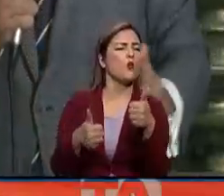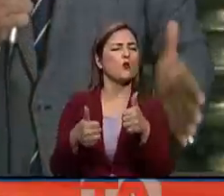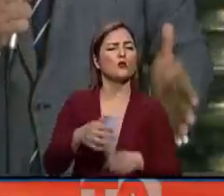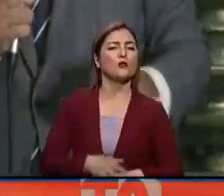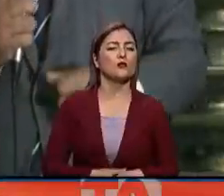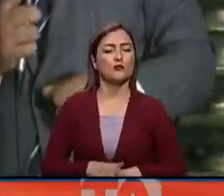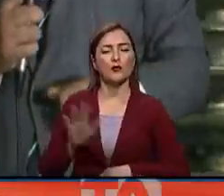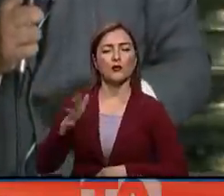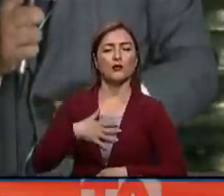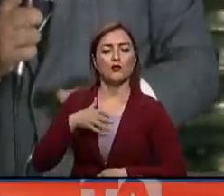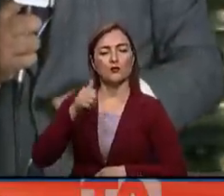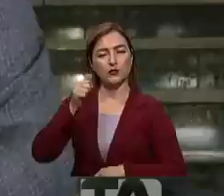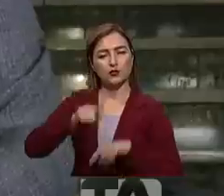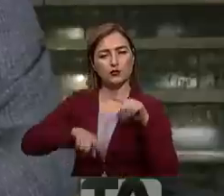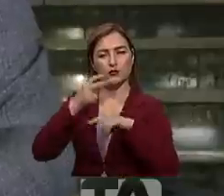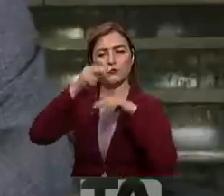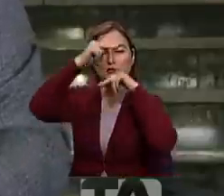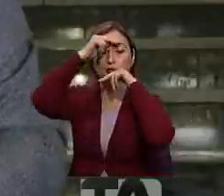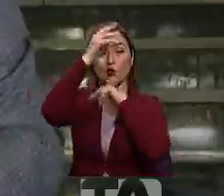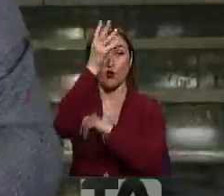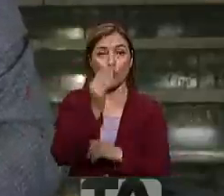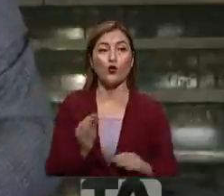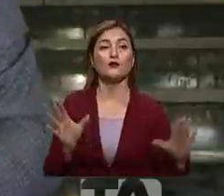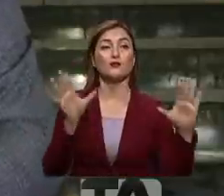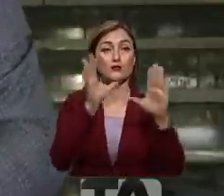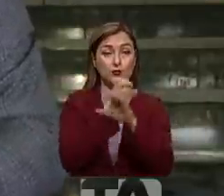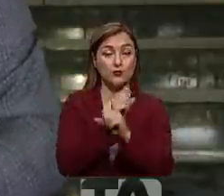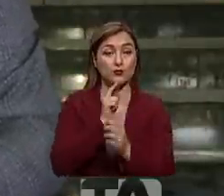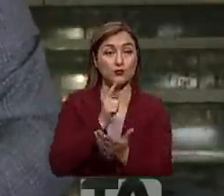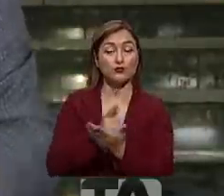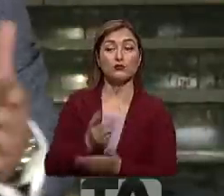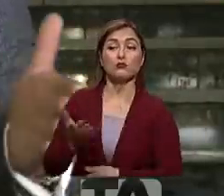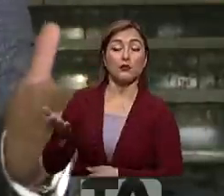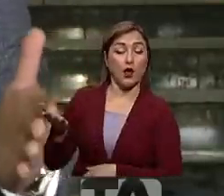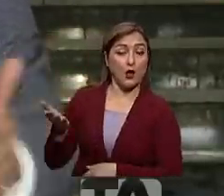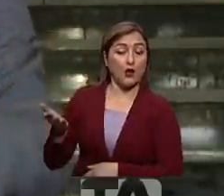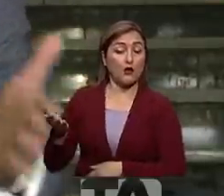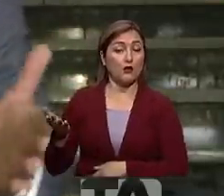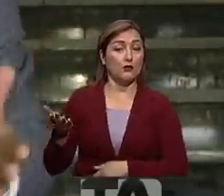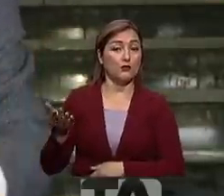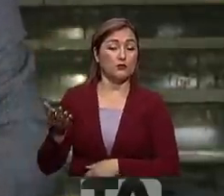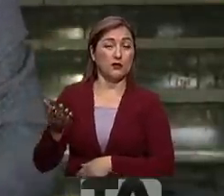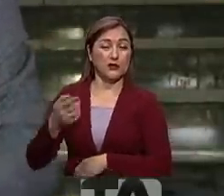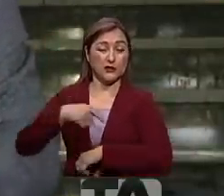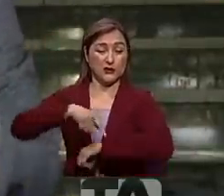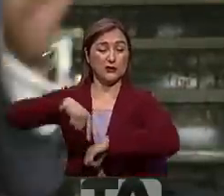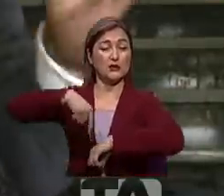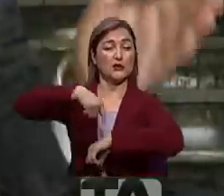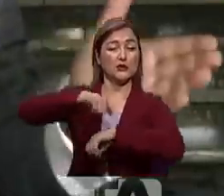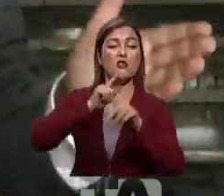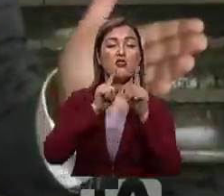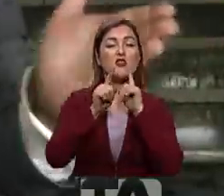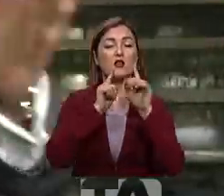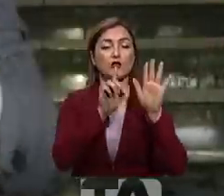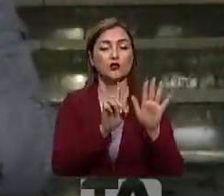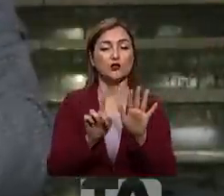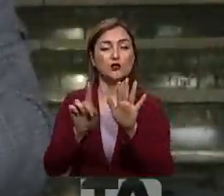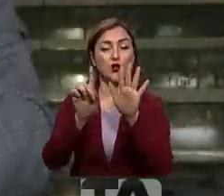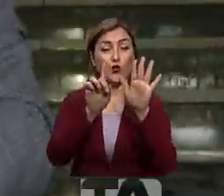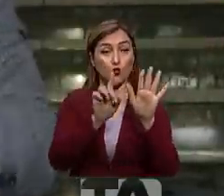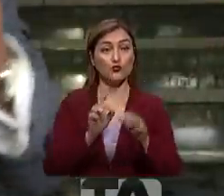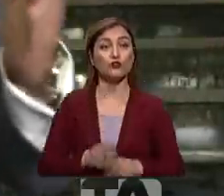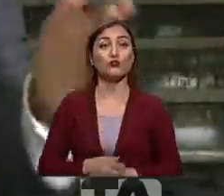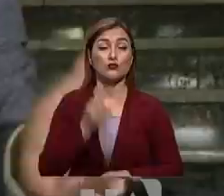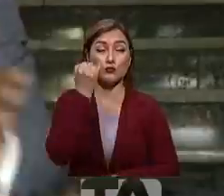Hola, ¿qué tal? Diana, Milton, amigos televidentes, muy buenas noches. En efecto, tras casi 6 horas de diálogo entre los